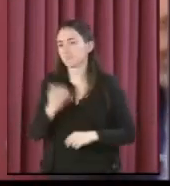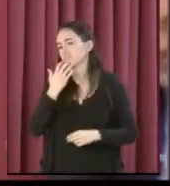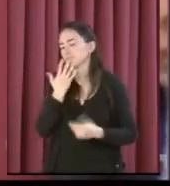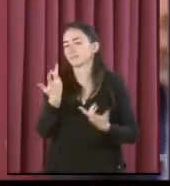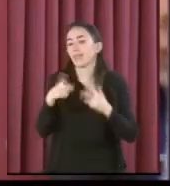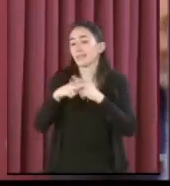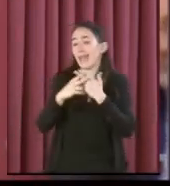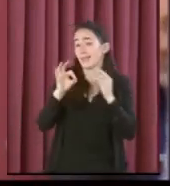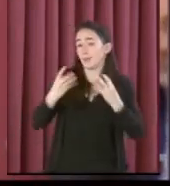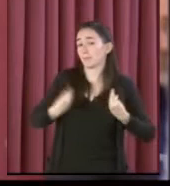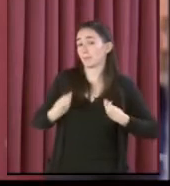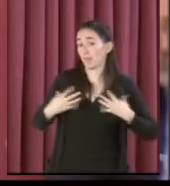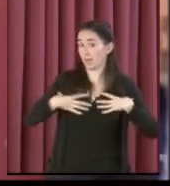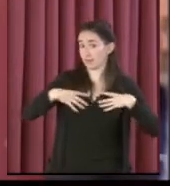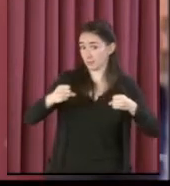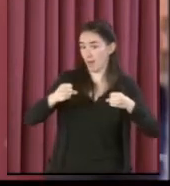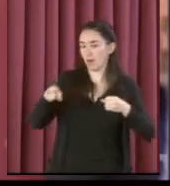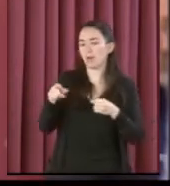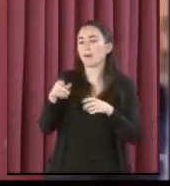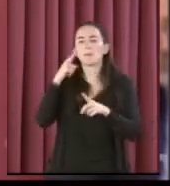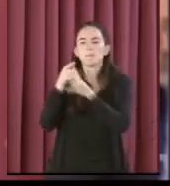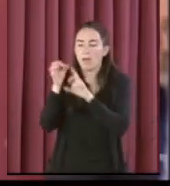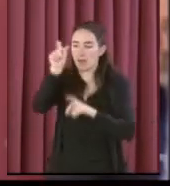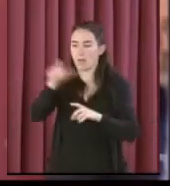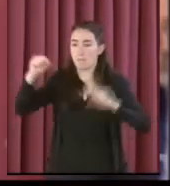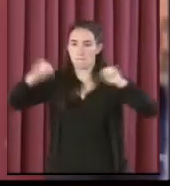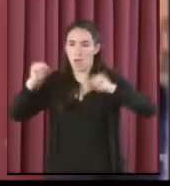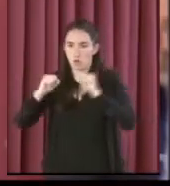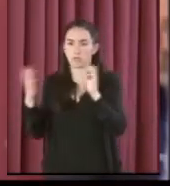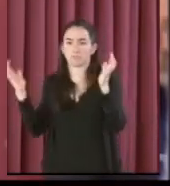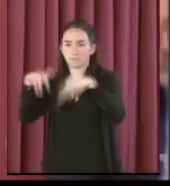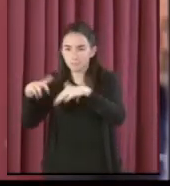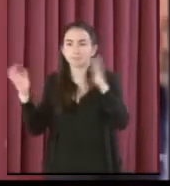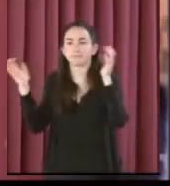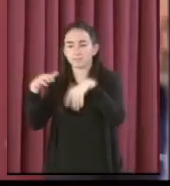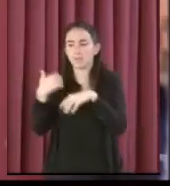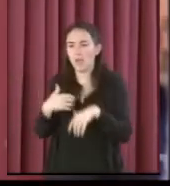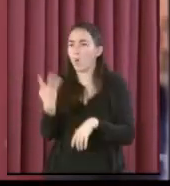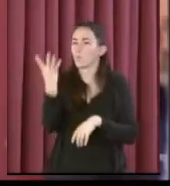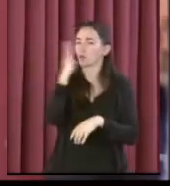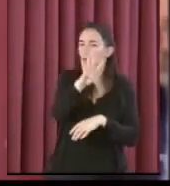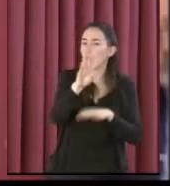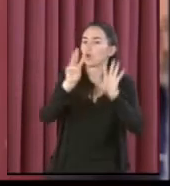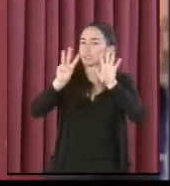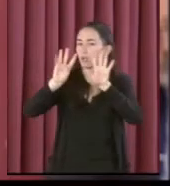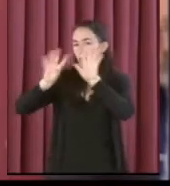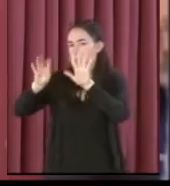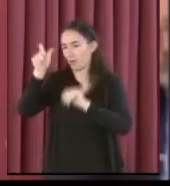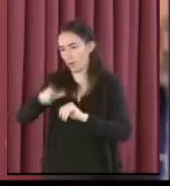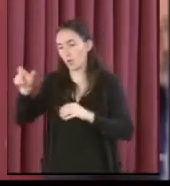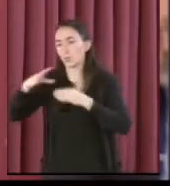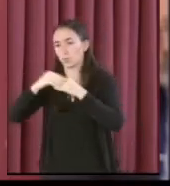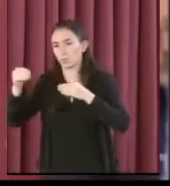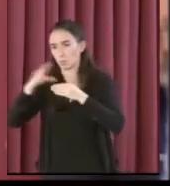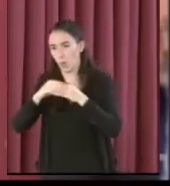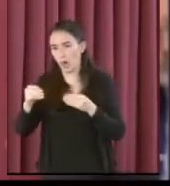vida sana, concebidos como espacio de encuentro entre personas mayores, cuentan en la actualidad con 489 usuarios distribuidos en